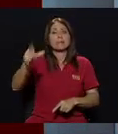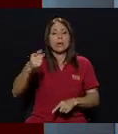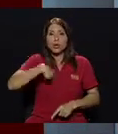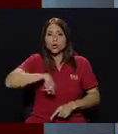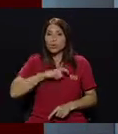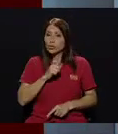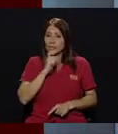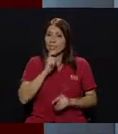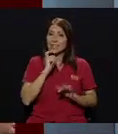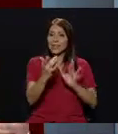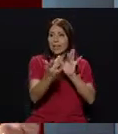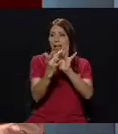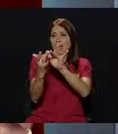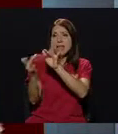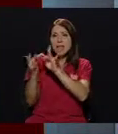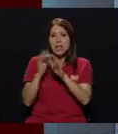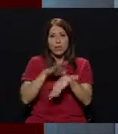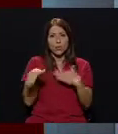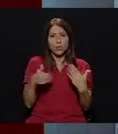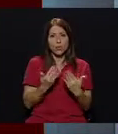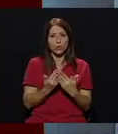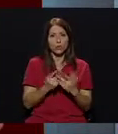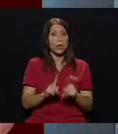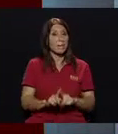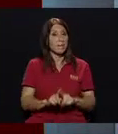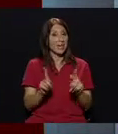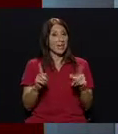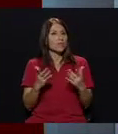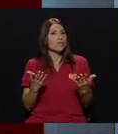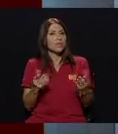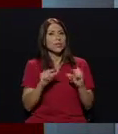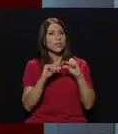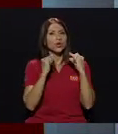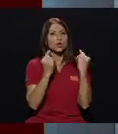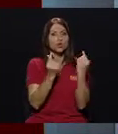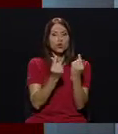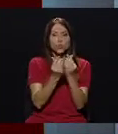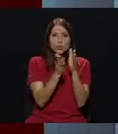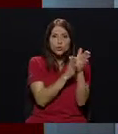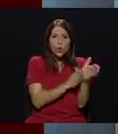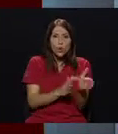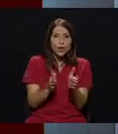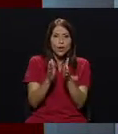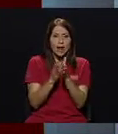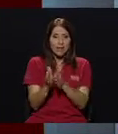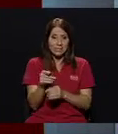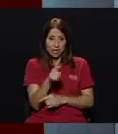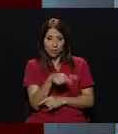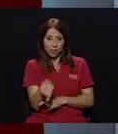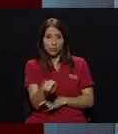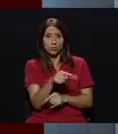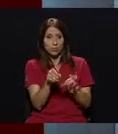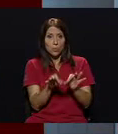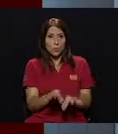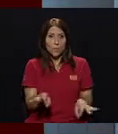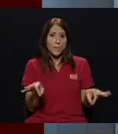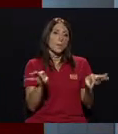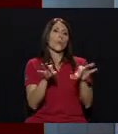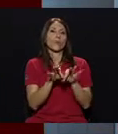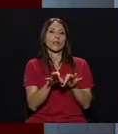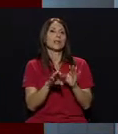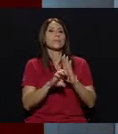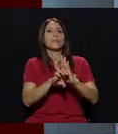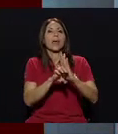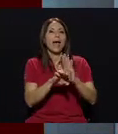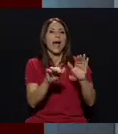es muy difícil realmente llegar a todos, pero especialmente los grupos que se organizan, yo creo que eso es clave, que los apicultores